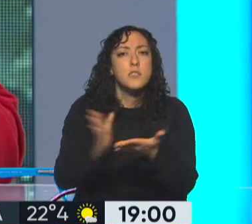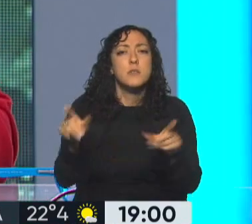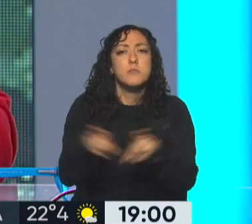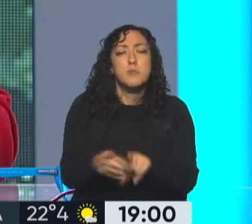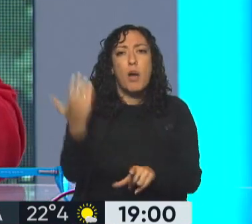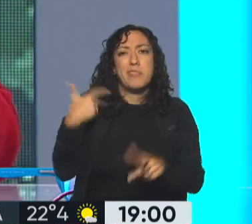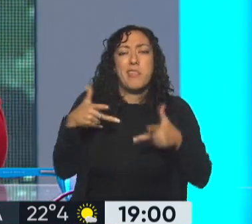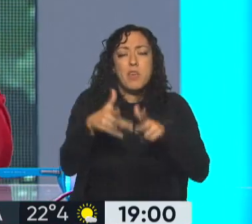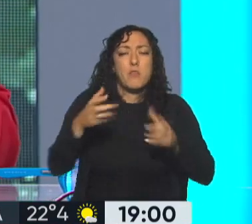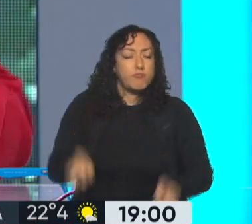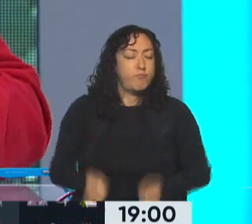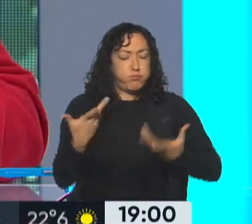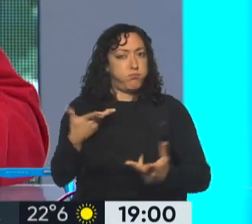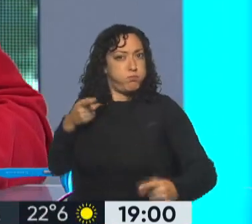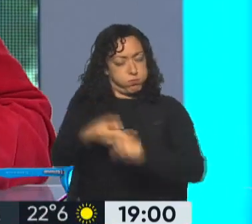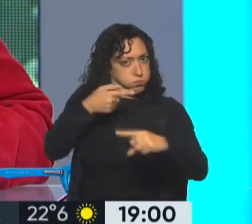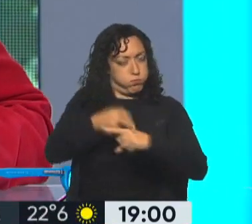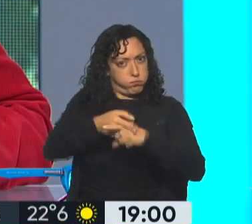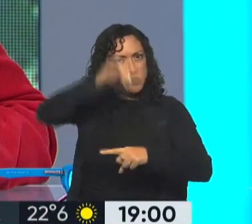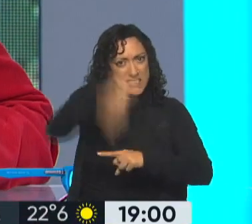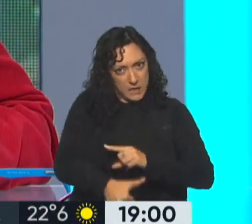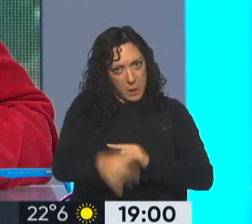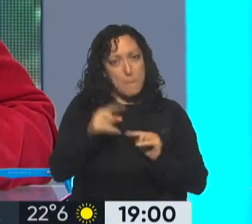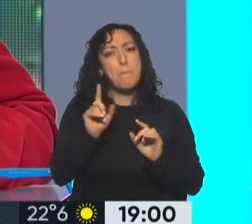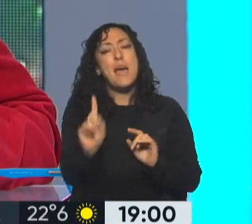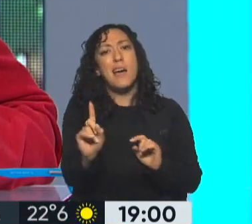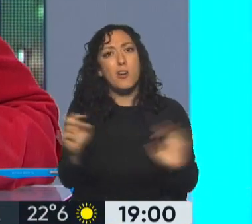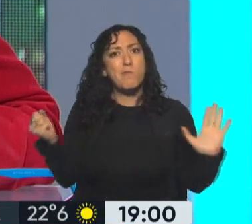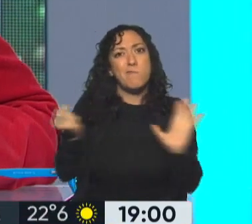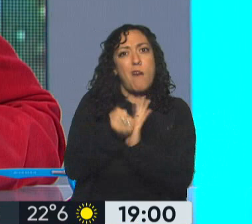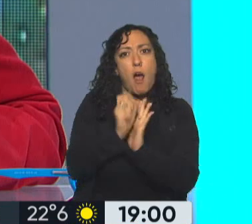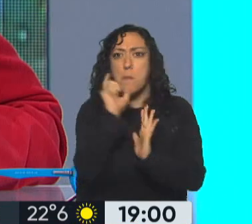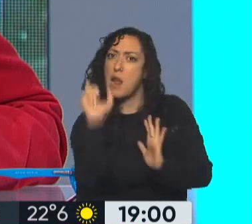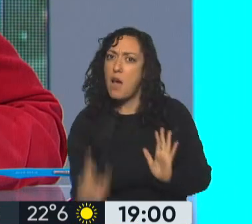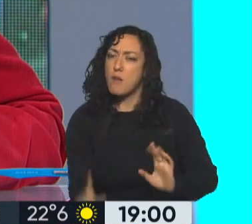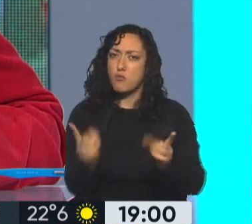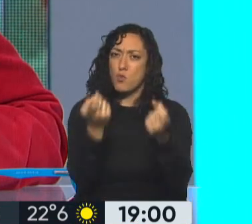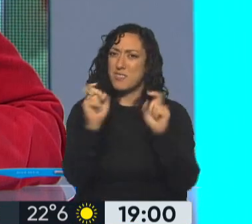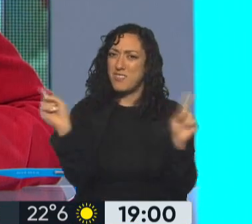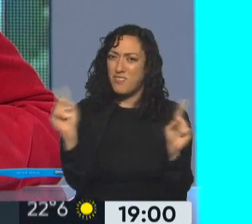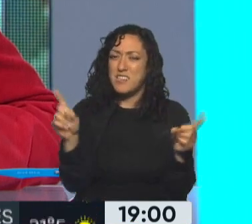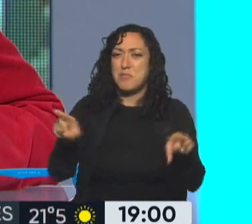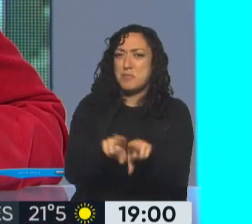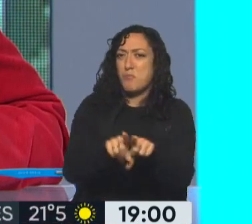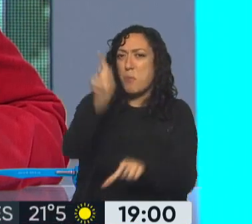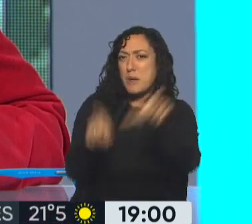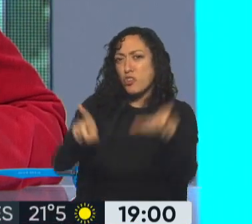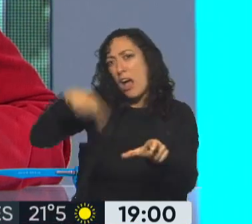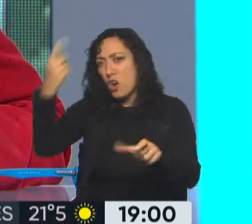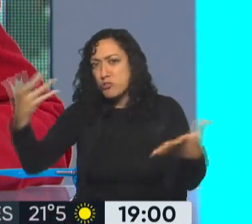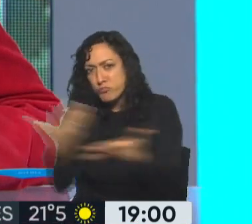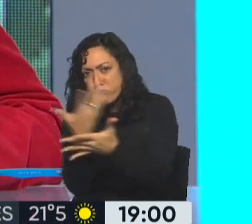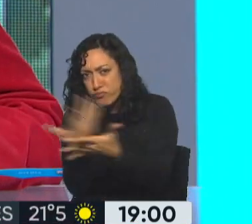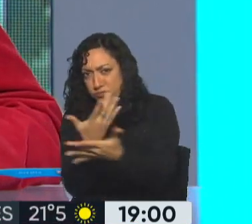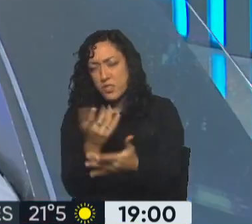con pasión, con firmeza, sin necesidad de generar algún tipo de padecimiento a quien